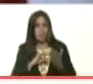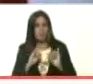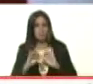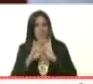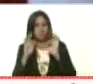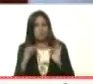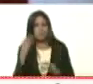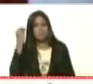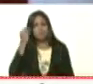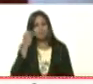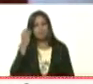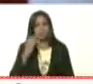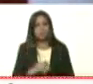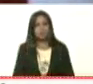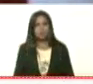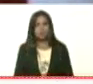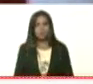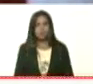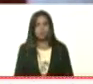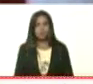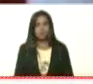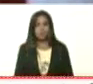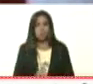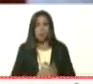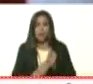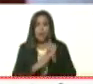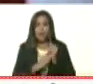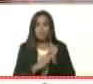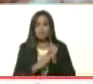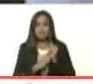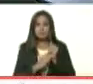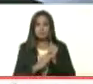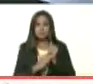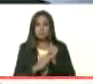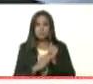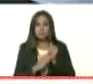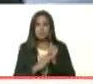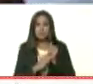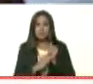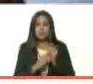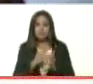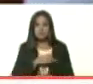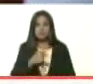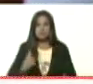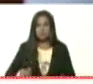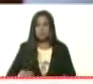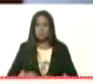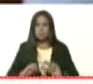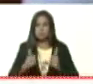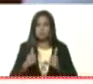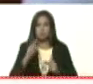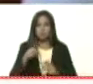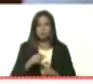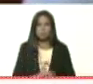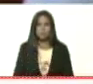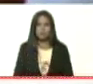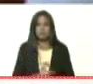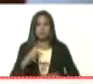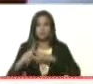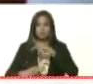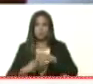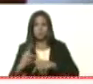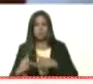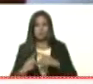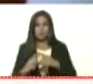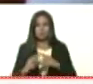el pensamiento de un líder chino, Deng Xiaoping. Deng Xiaoping inició el proceso